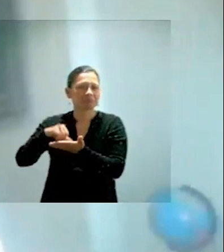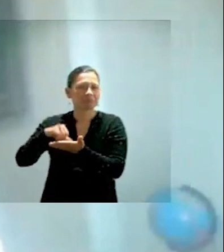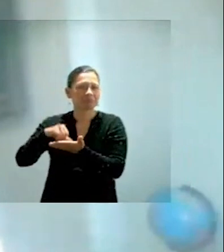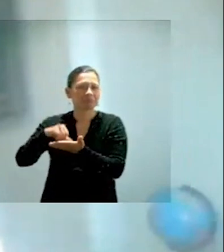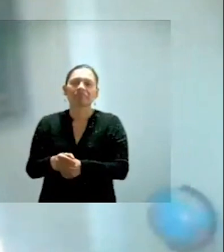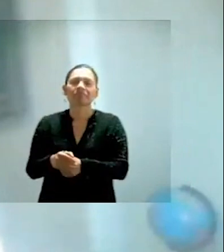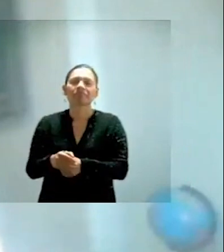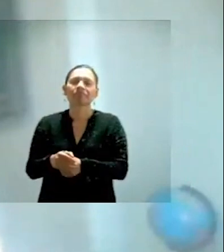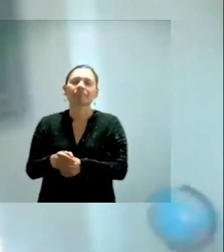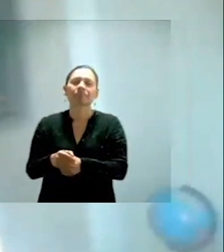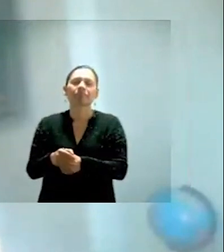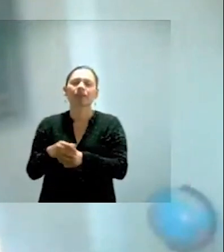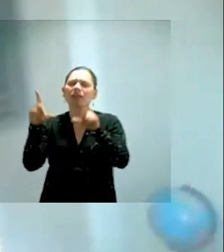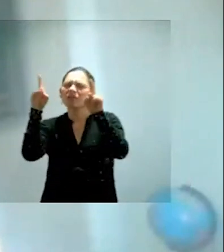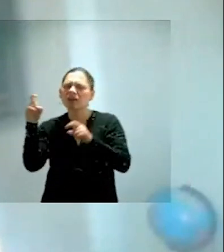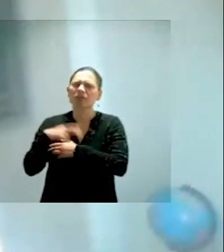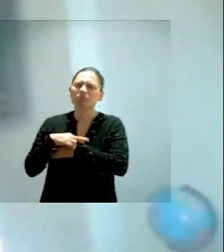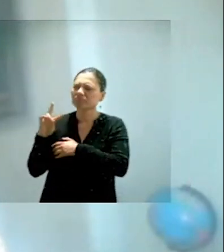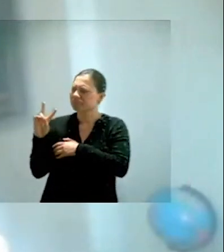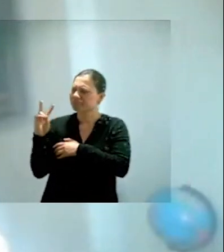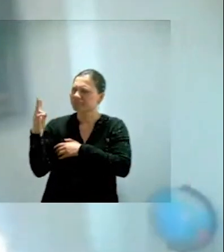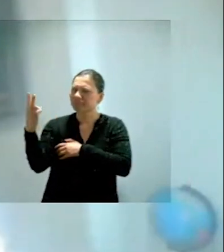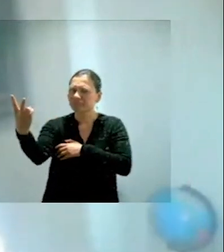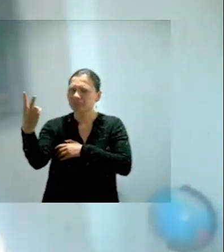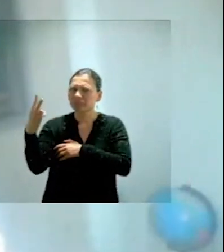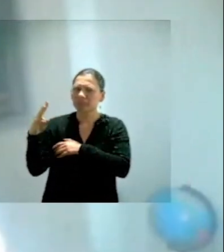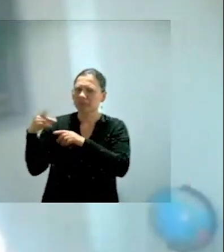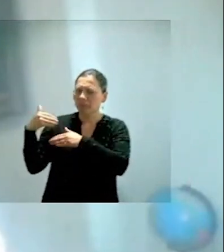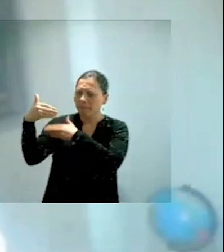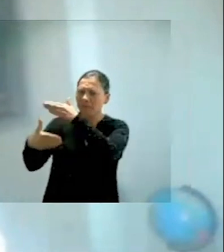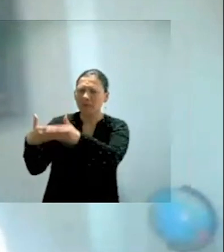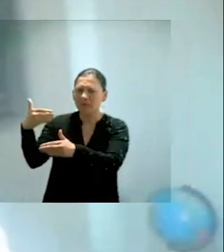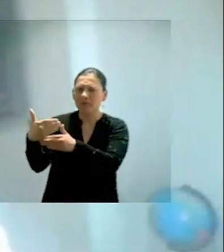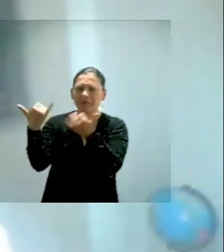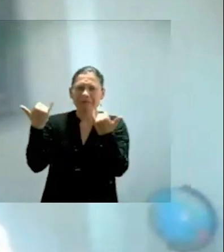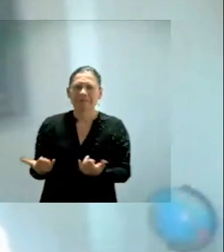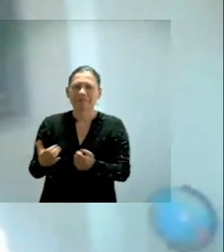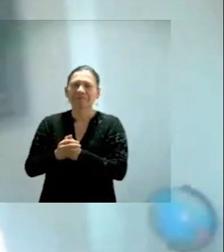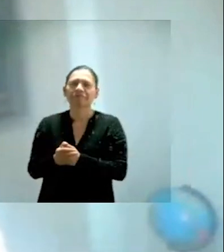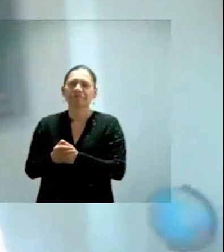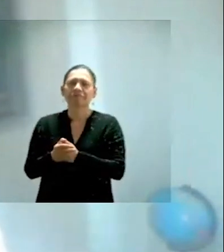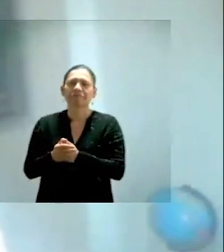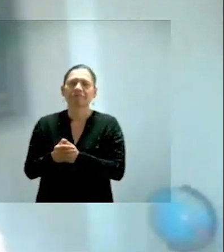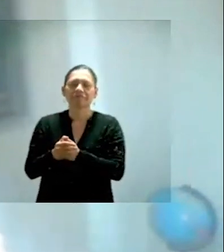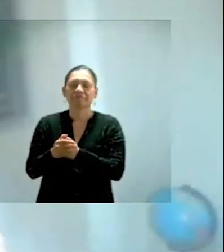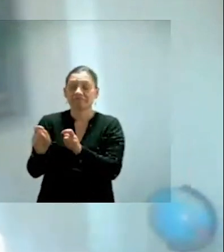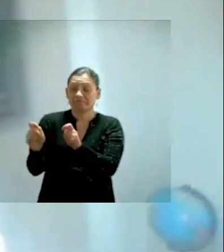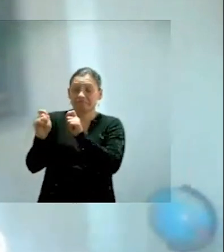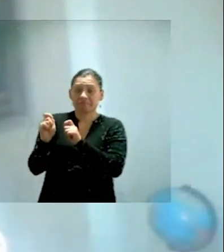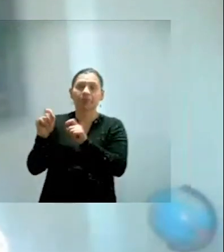y su desarrollo en la actualidad. Me ha correspondido un tema muy